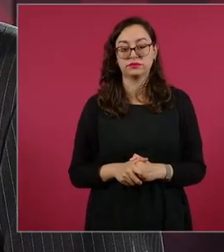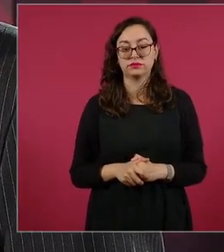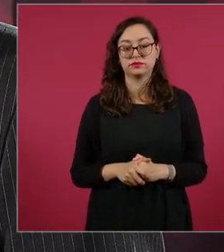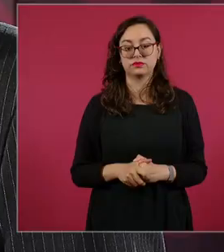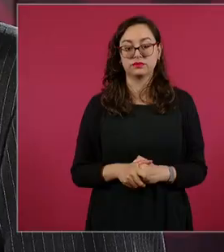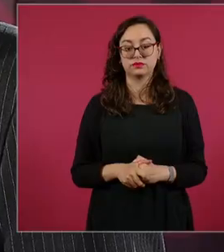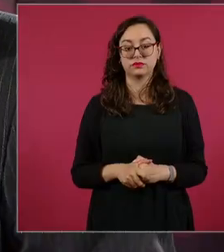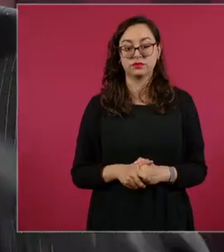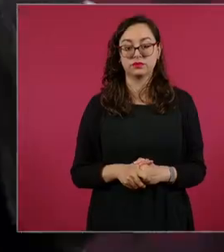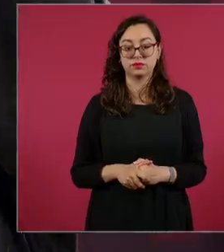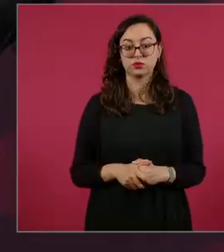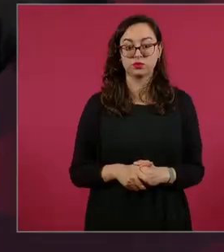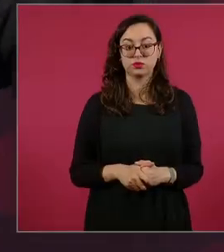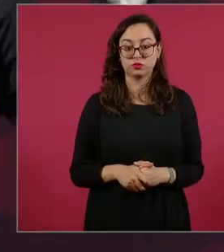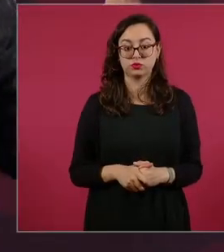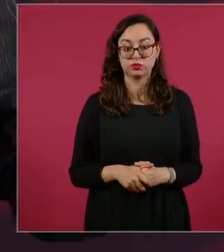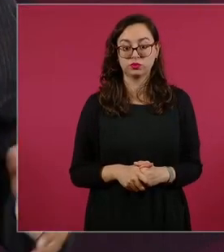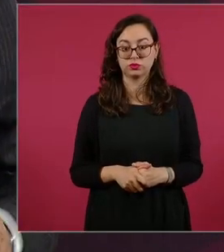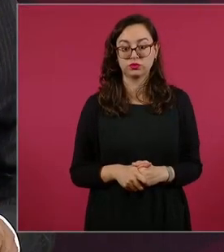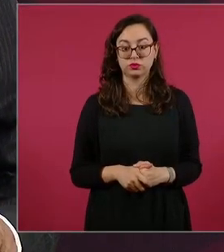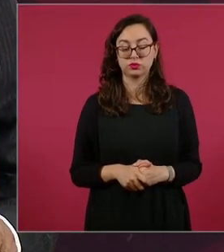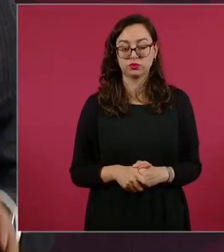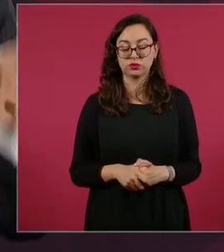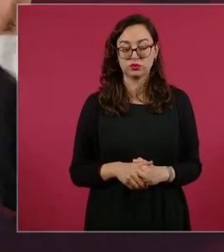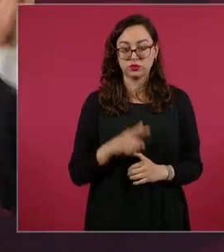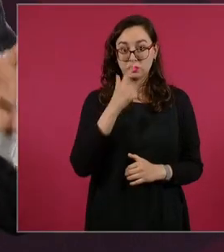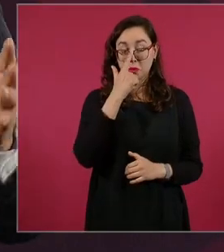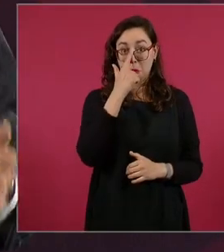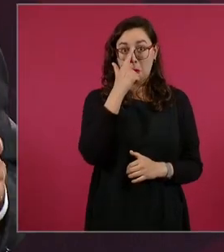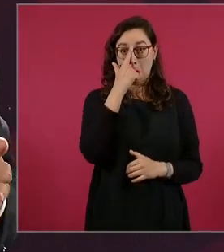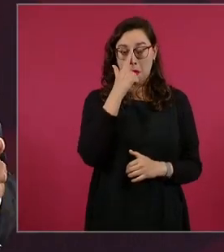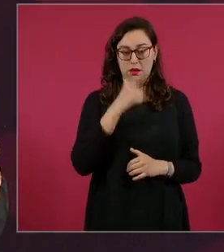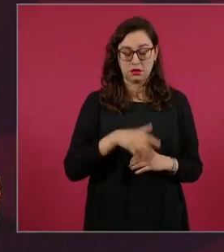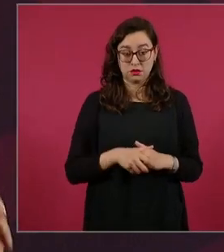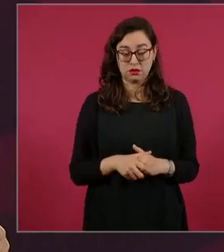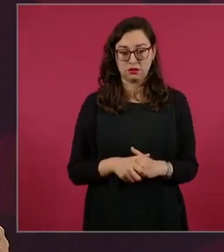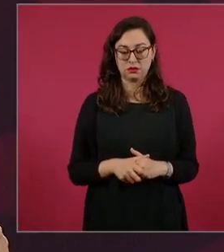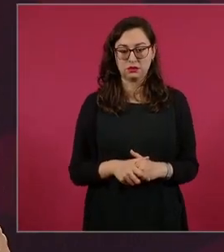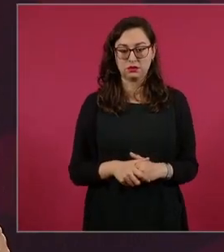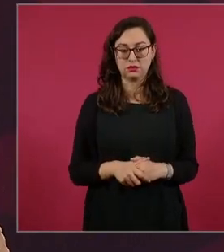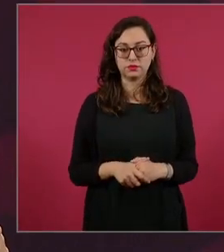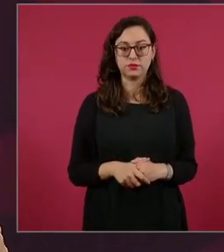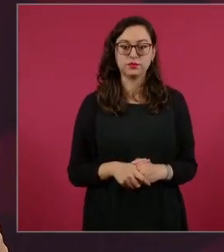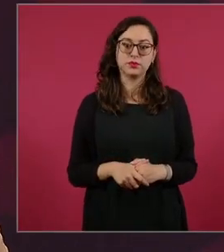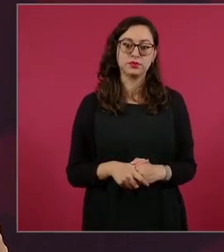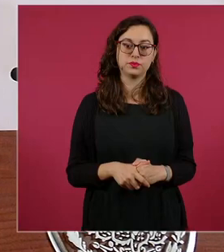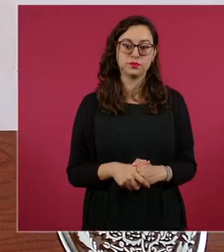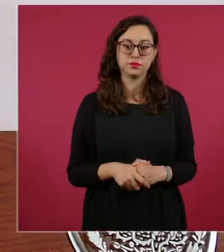que no sean las élites yo recuerdo que cuando iban a elegir